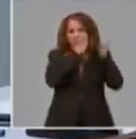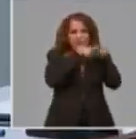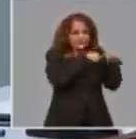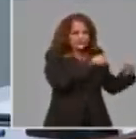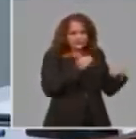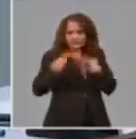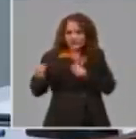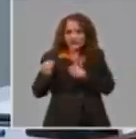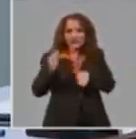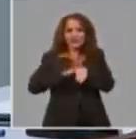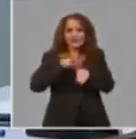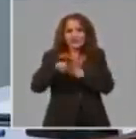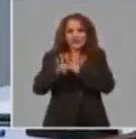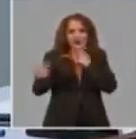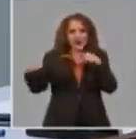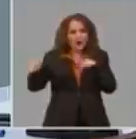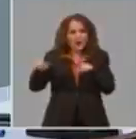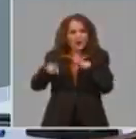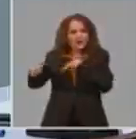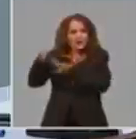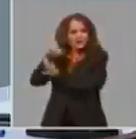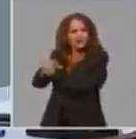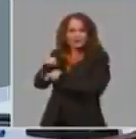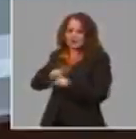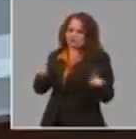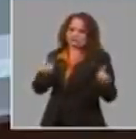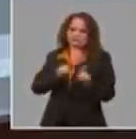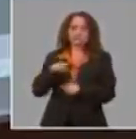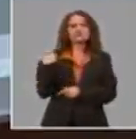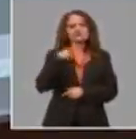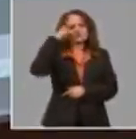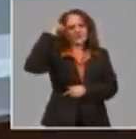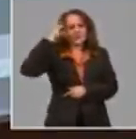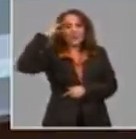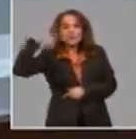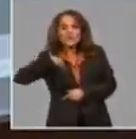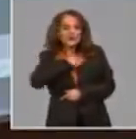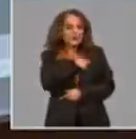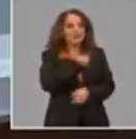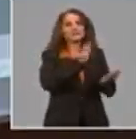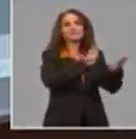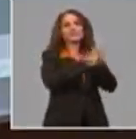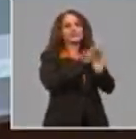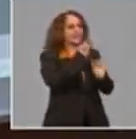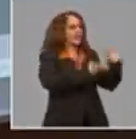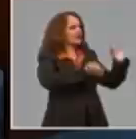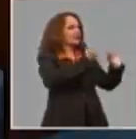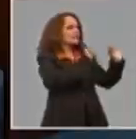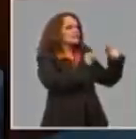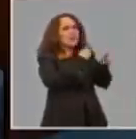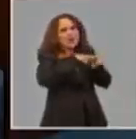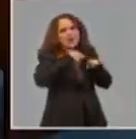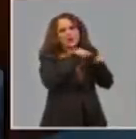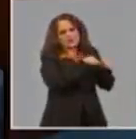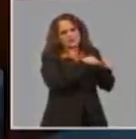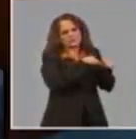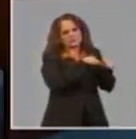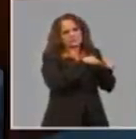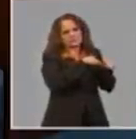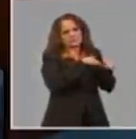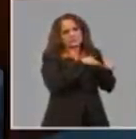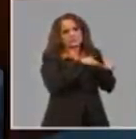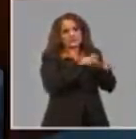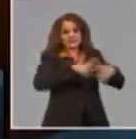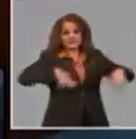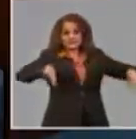los primeros que hemos reconocido que hay desabastecimiento somos nosotros que me da vida y en medio de esa situación estamos dando un poquito más